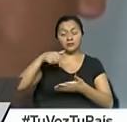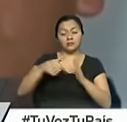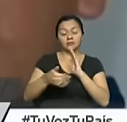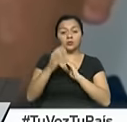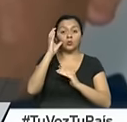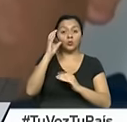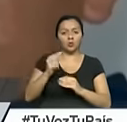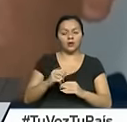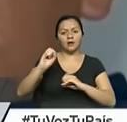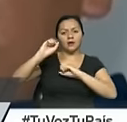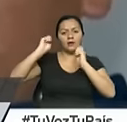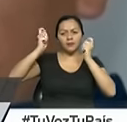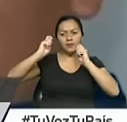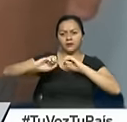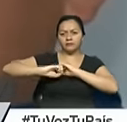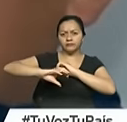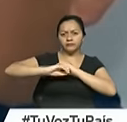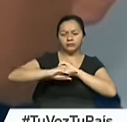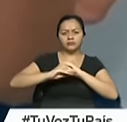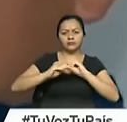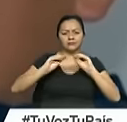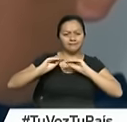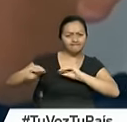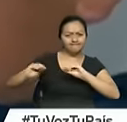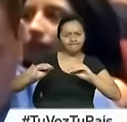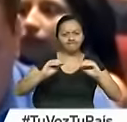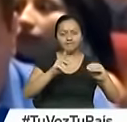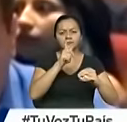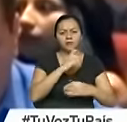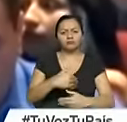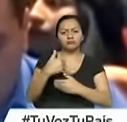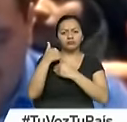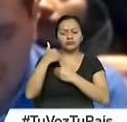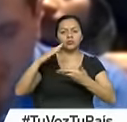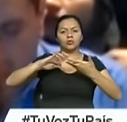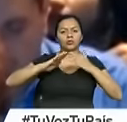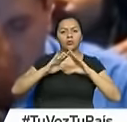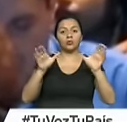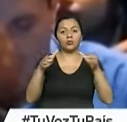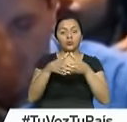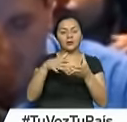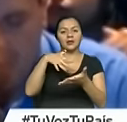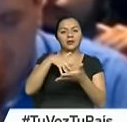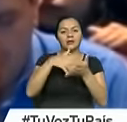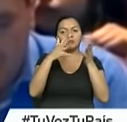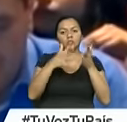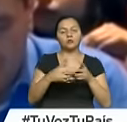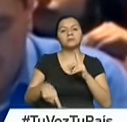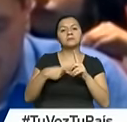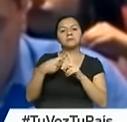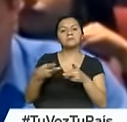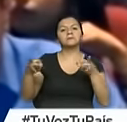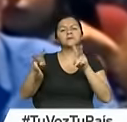campañas preventivas tanto a la comunidad estudiantil como también